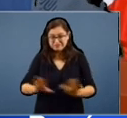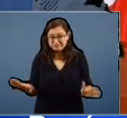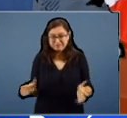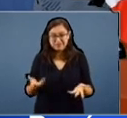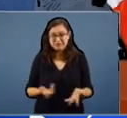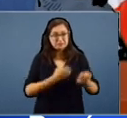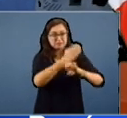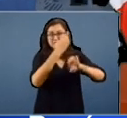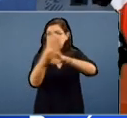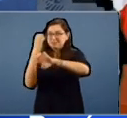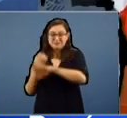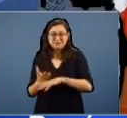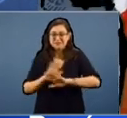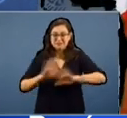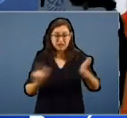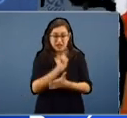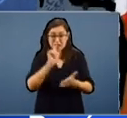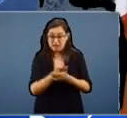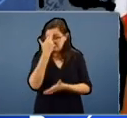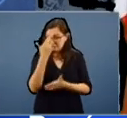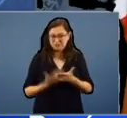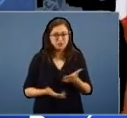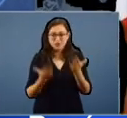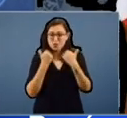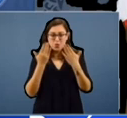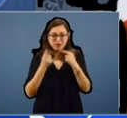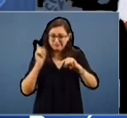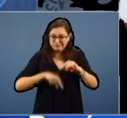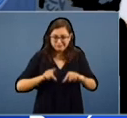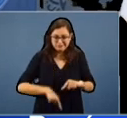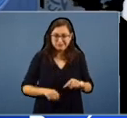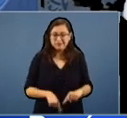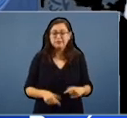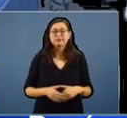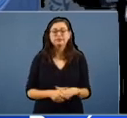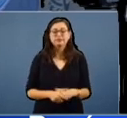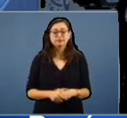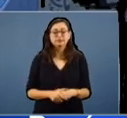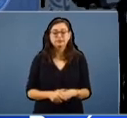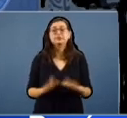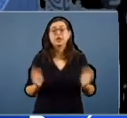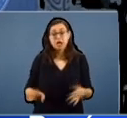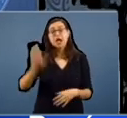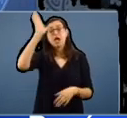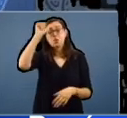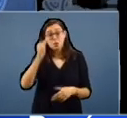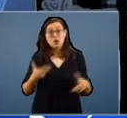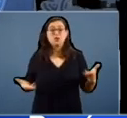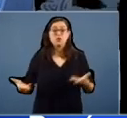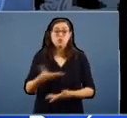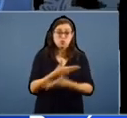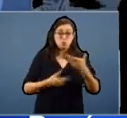de las entidades federativas. Entonces, se giró esta orden de aprehensión, se tiene convenios de colaboración con las